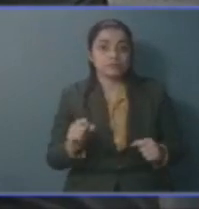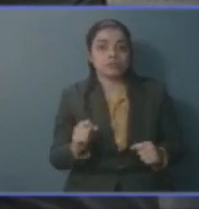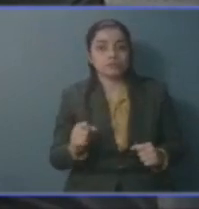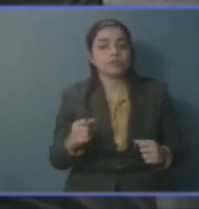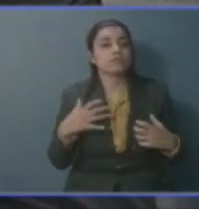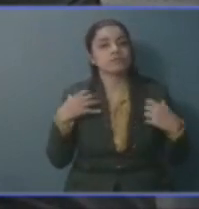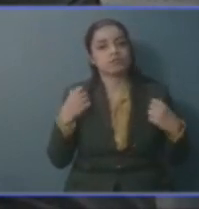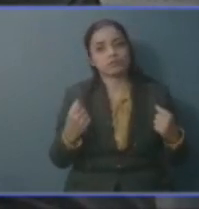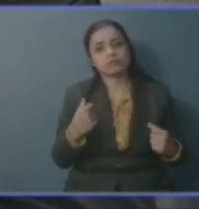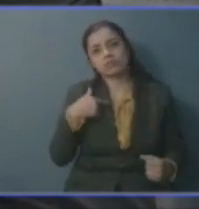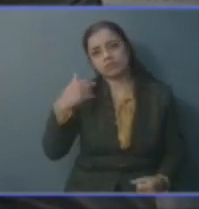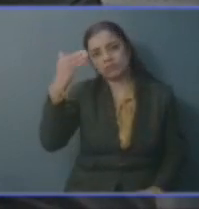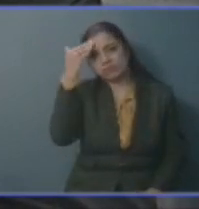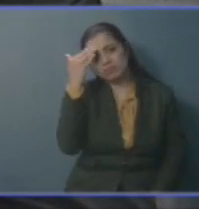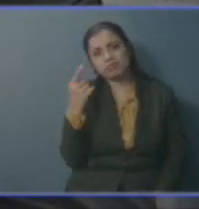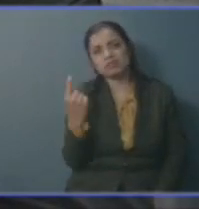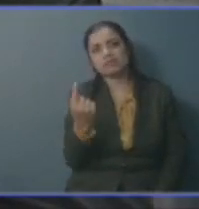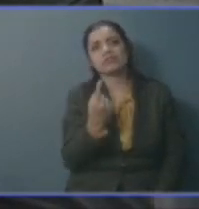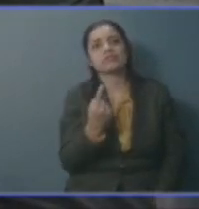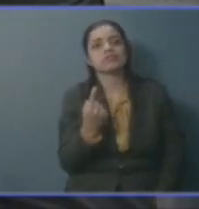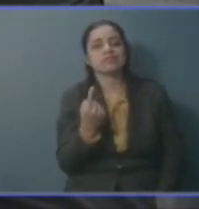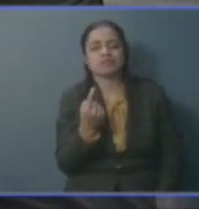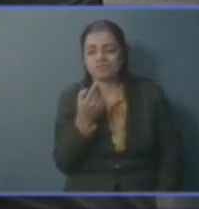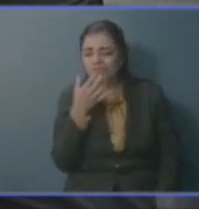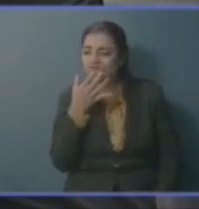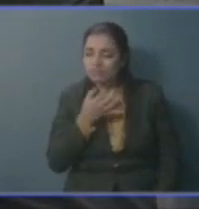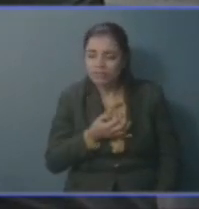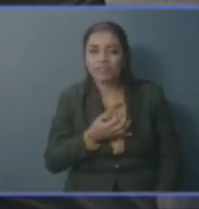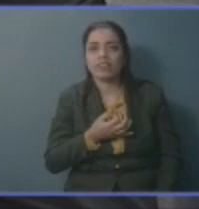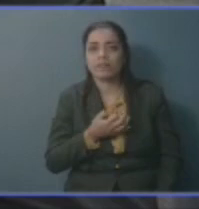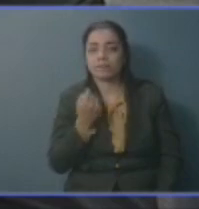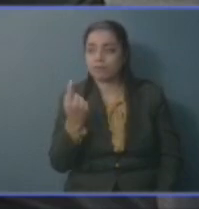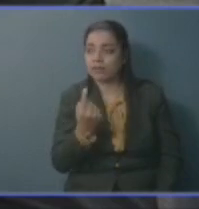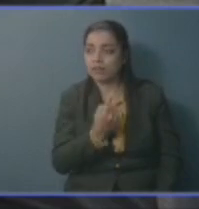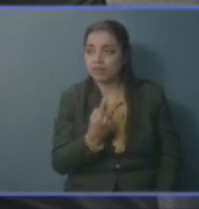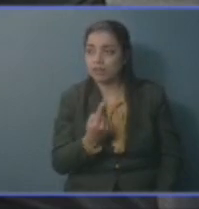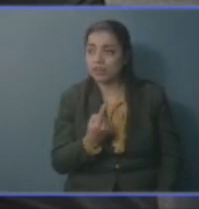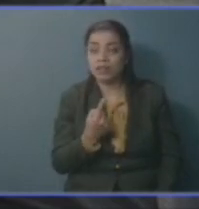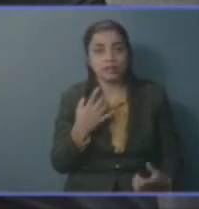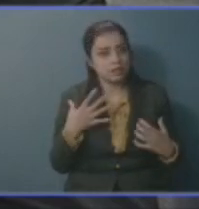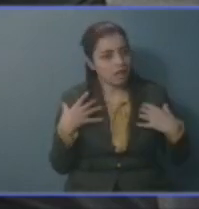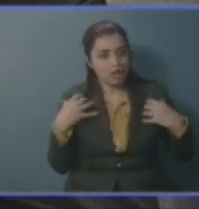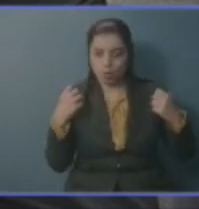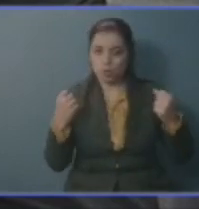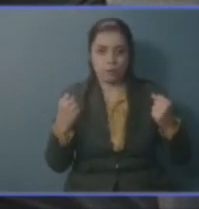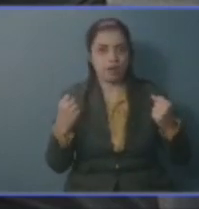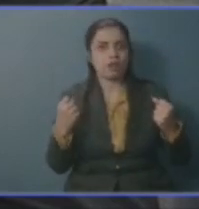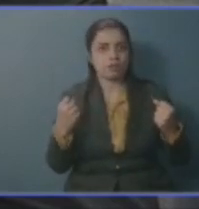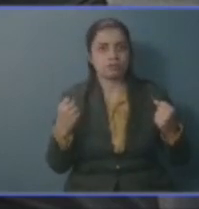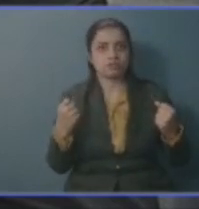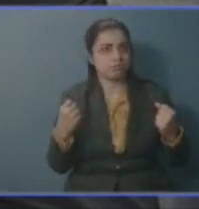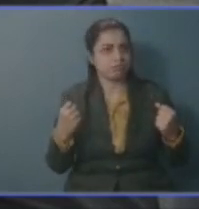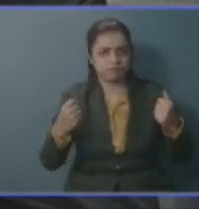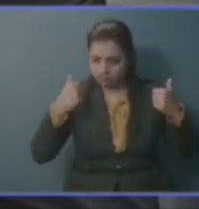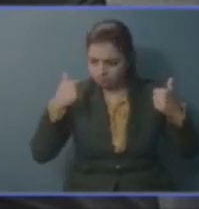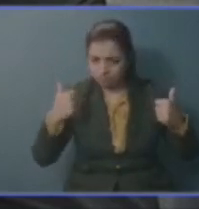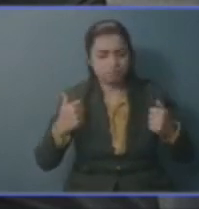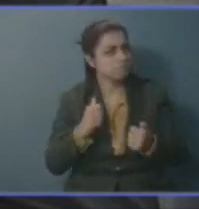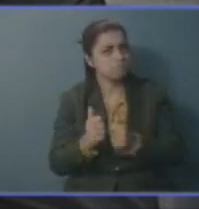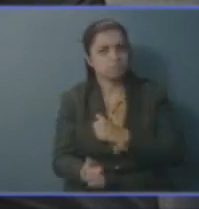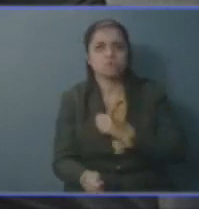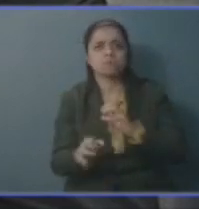salvarse. Yo he conocido muchos casos palpables de personas que se han recuperado y han salido